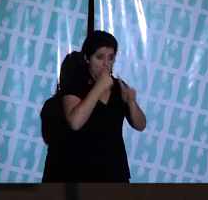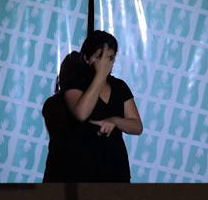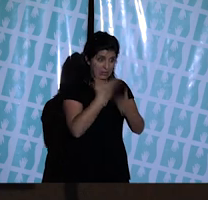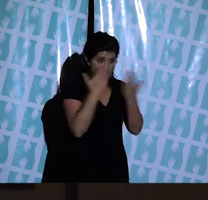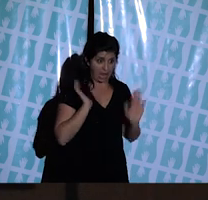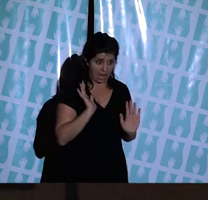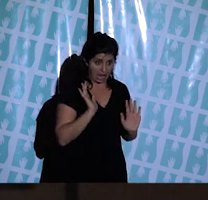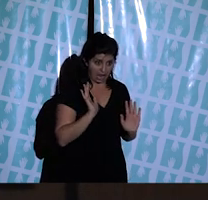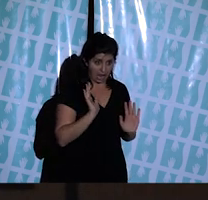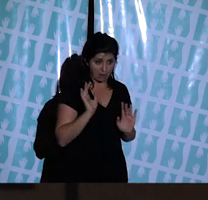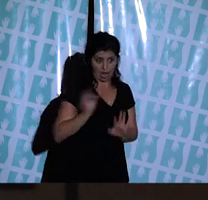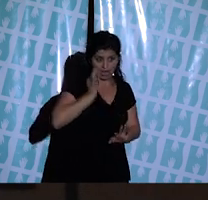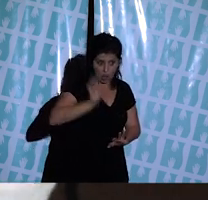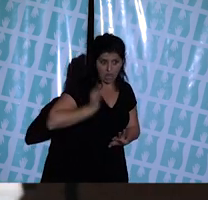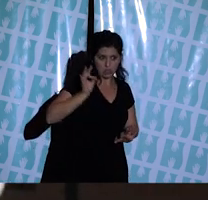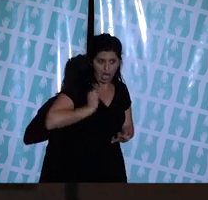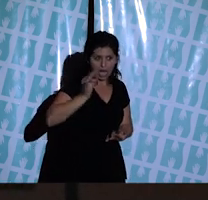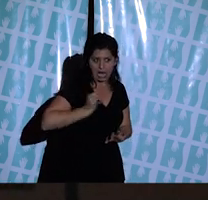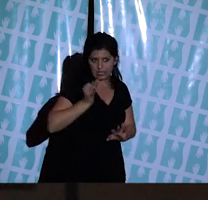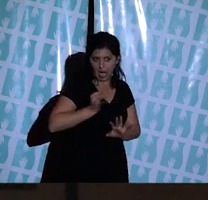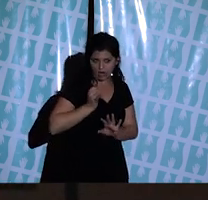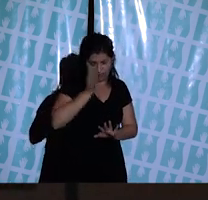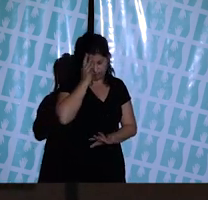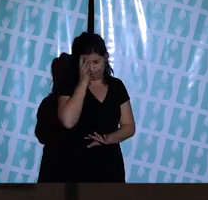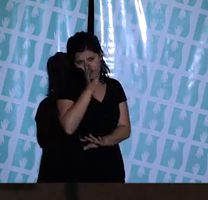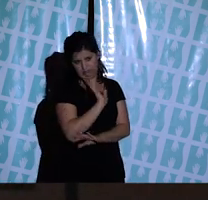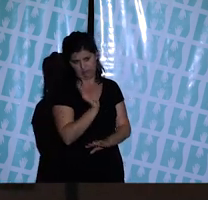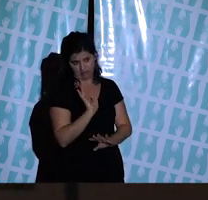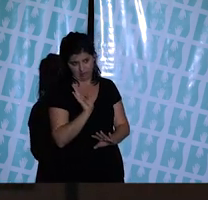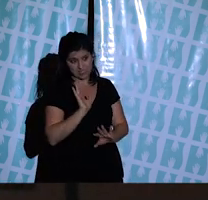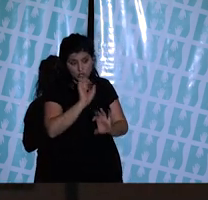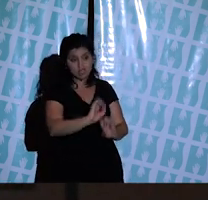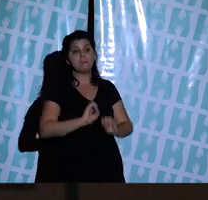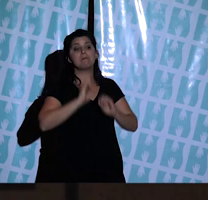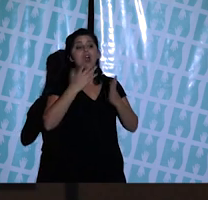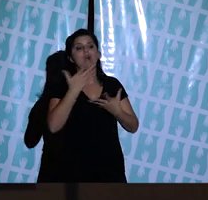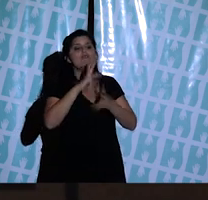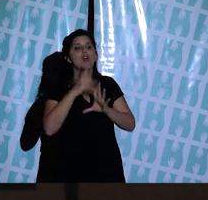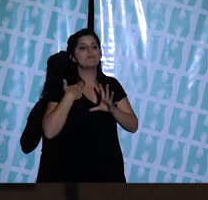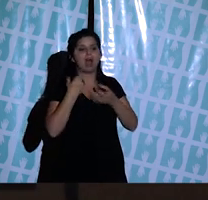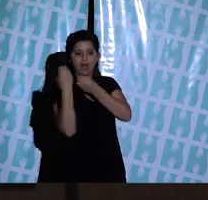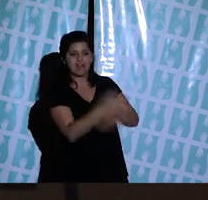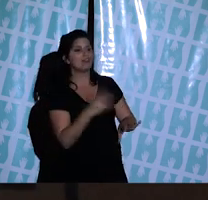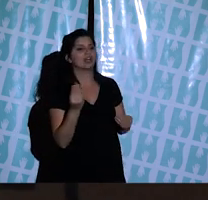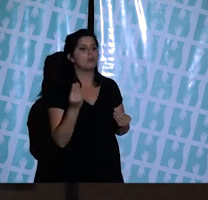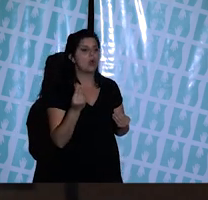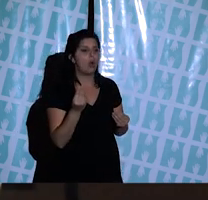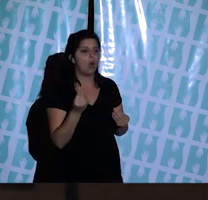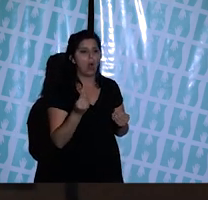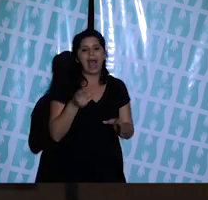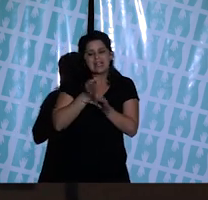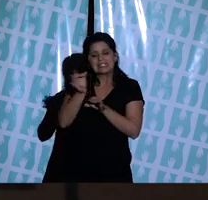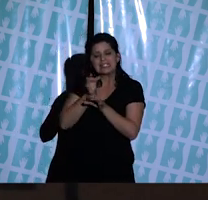durante muchos años. Por ende, la mejor forma de dejar de fumar es enseñarles a tolerar las ganas de